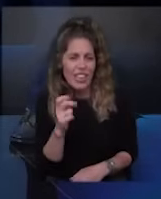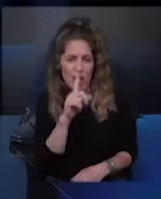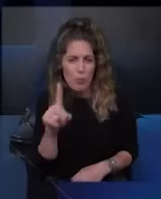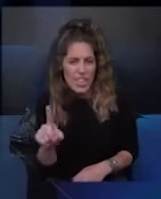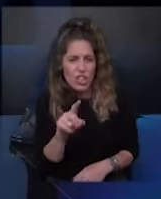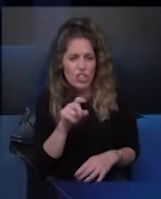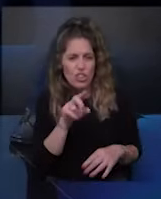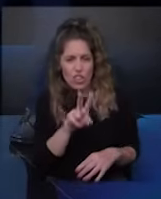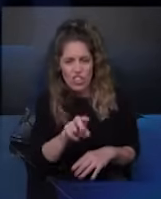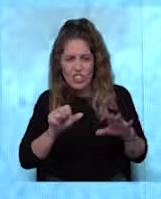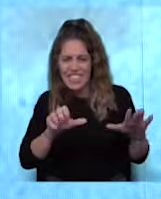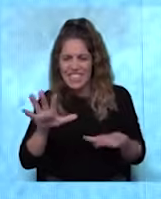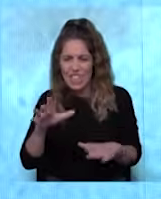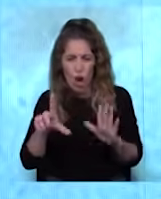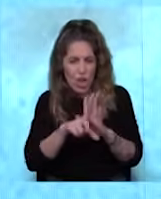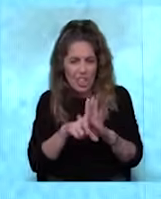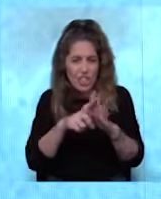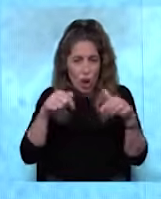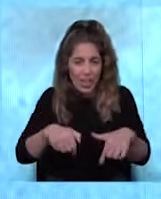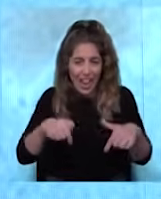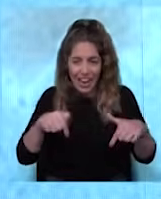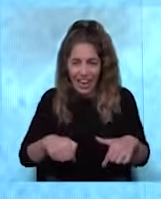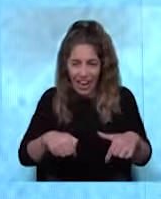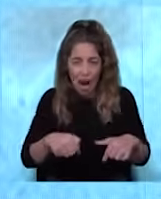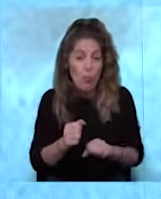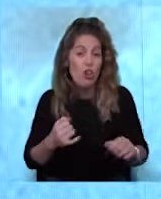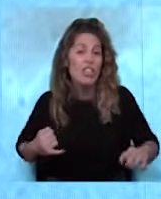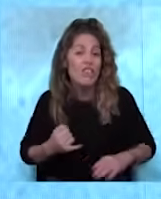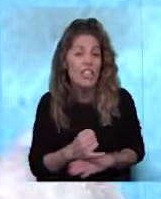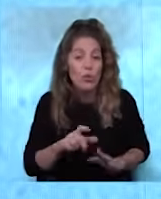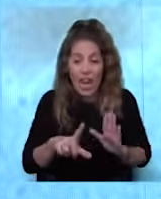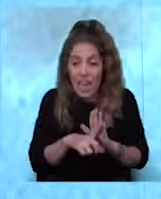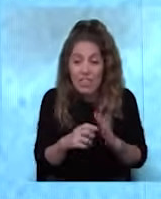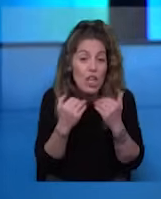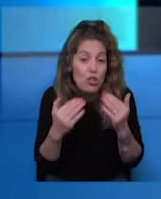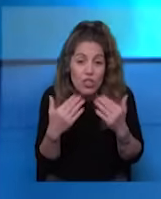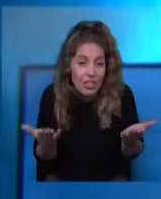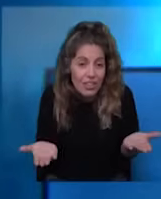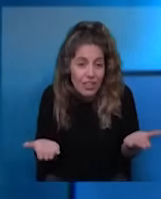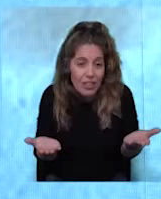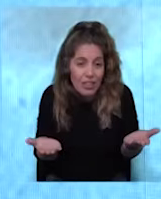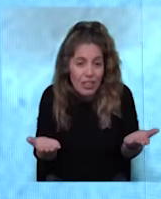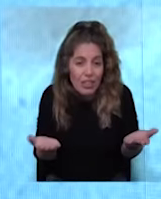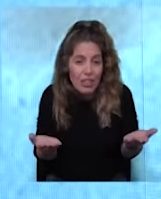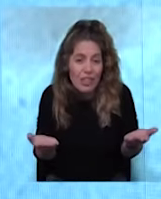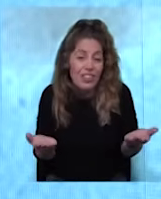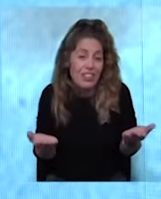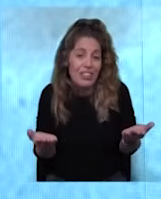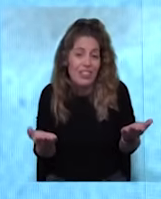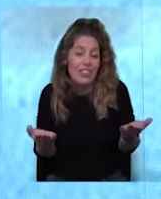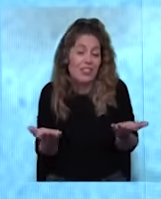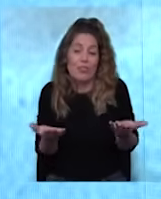20265 leyes Yo hoy acá puedo estar infringiendo una ley que no le hac Pero eso no me